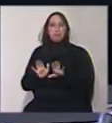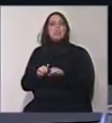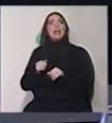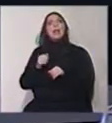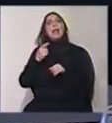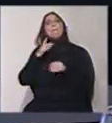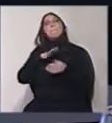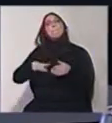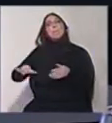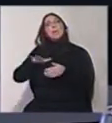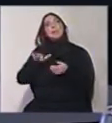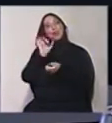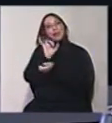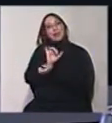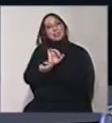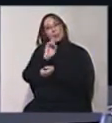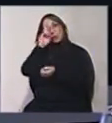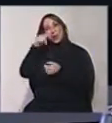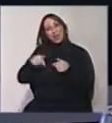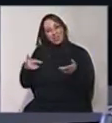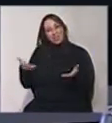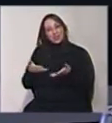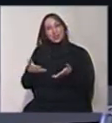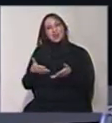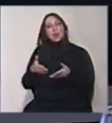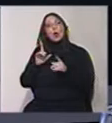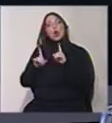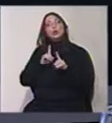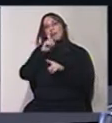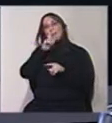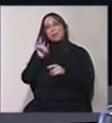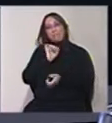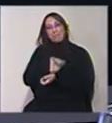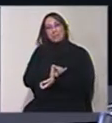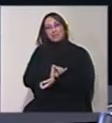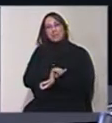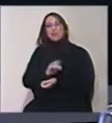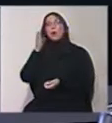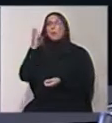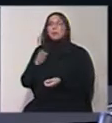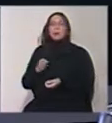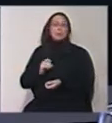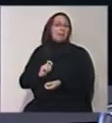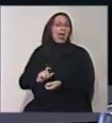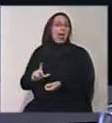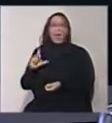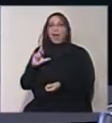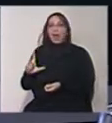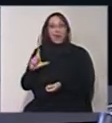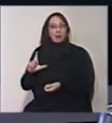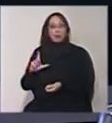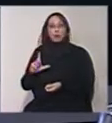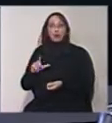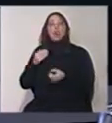la población carcelaria de Uruguay en este momento está en torno a los 11.000 presos. Uh-huh. Es un porcentaje altísimo de acuerdo a